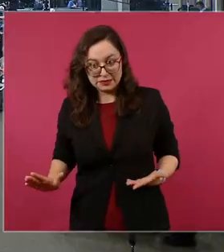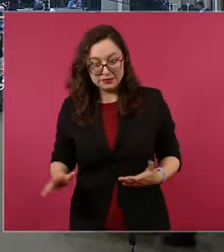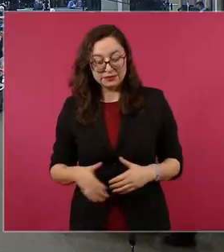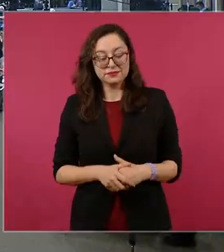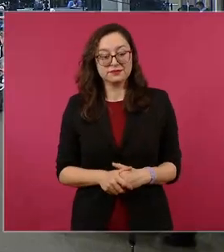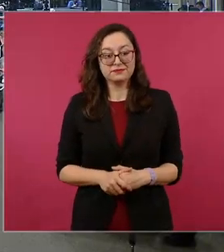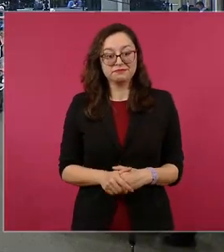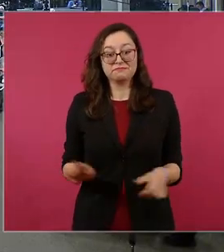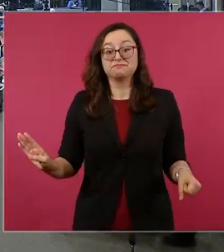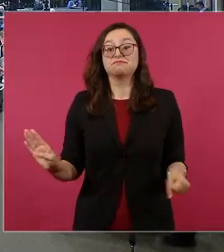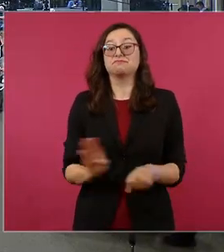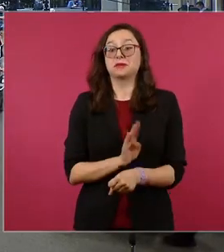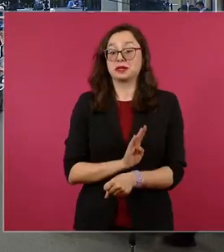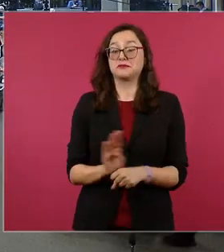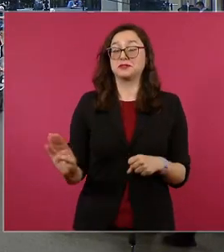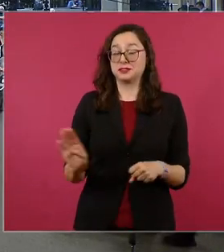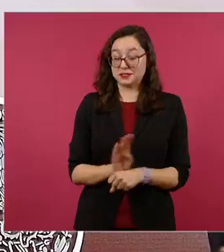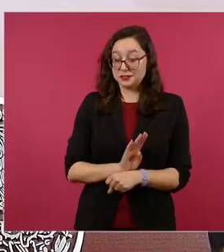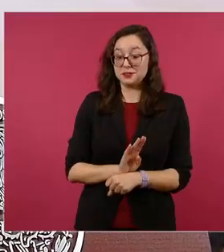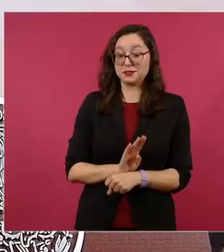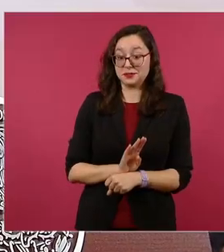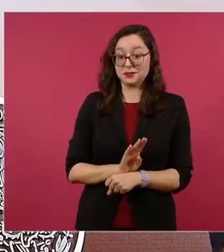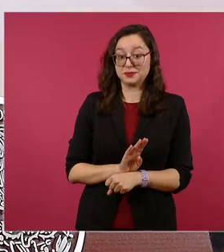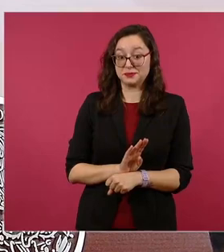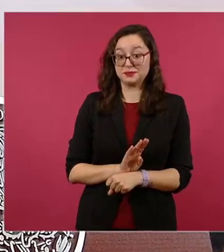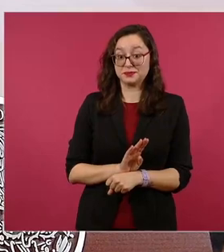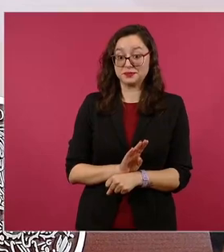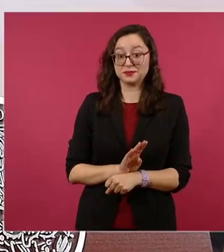que alguien, no igual,